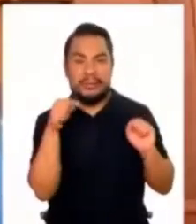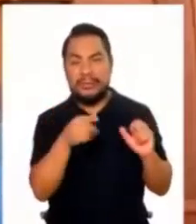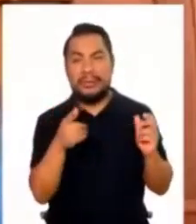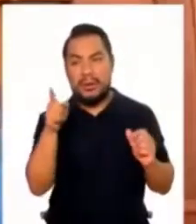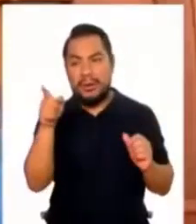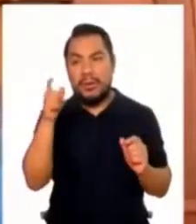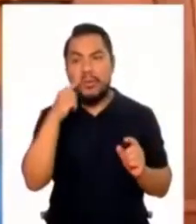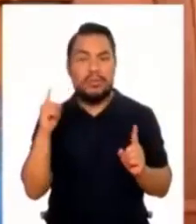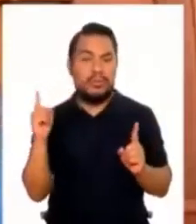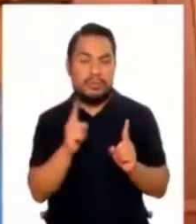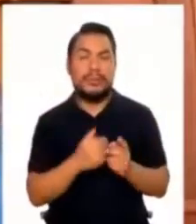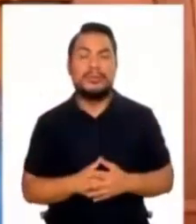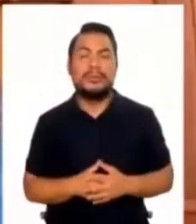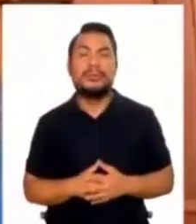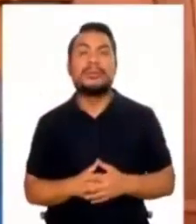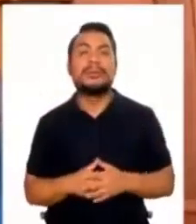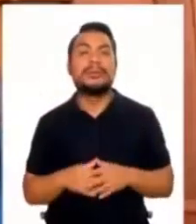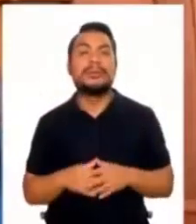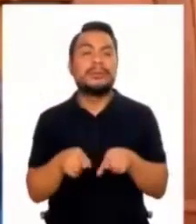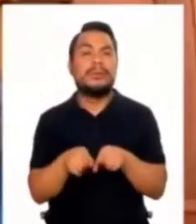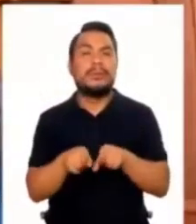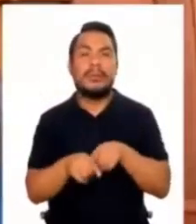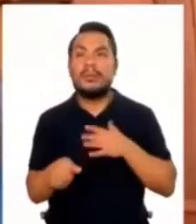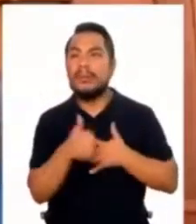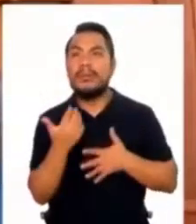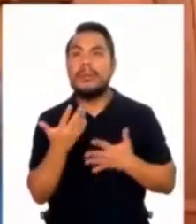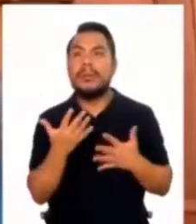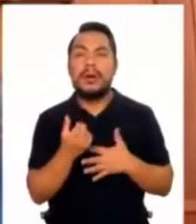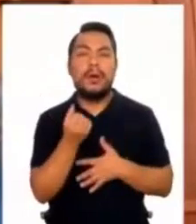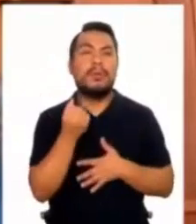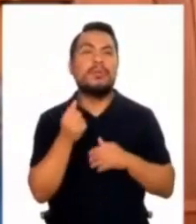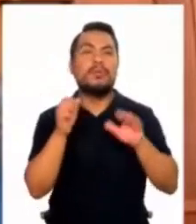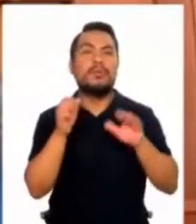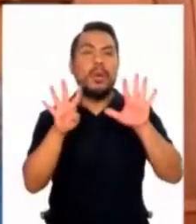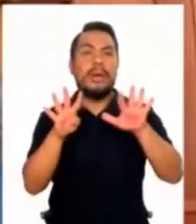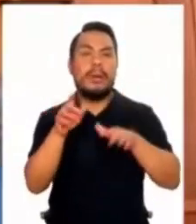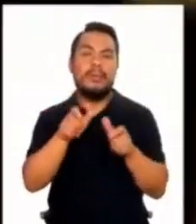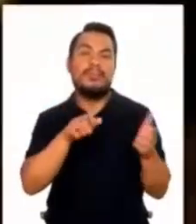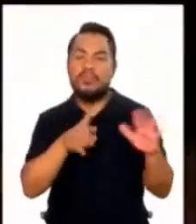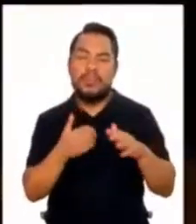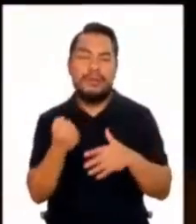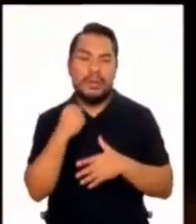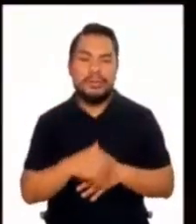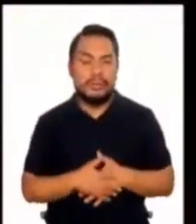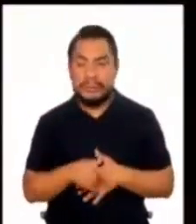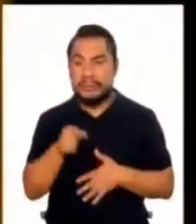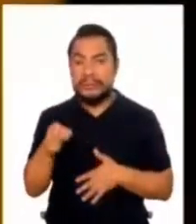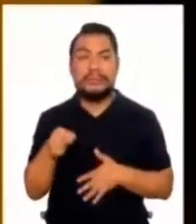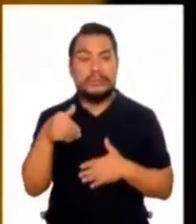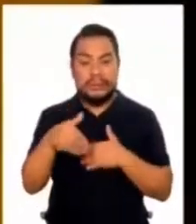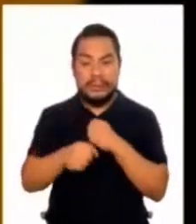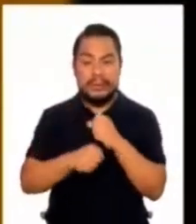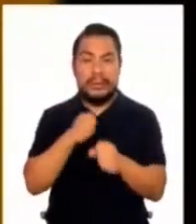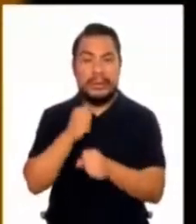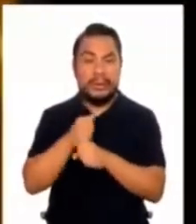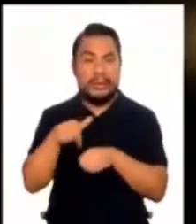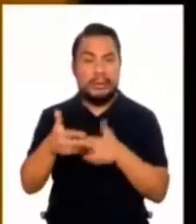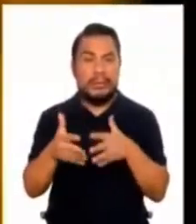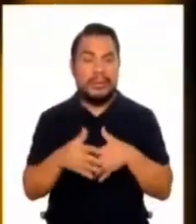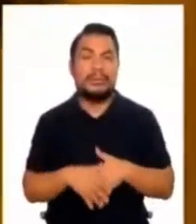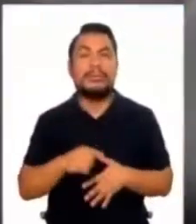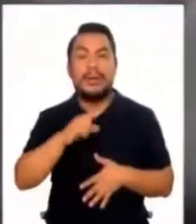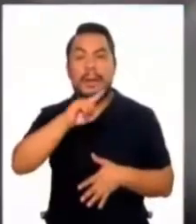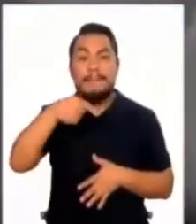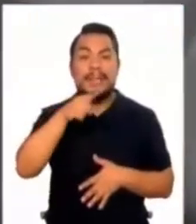este victimarios y once nueve muertes violentas tan que va del año se han reportado